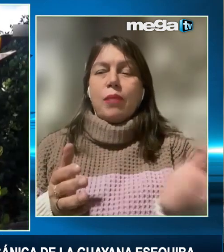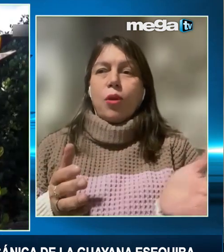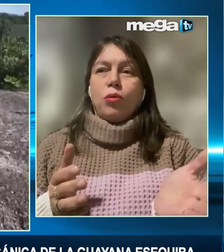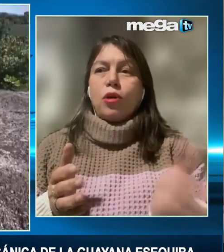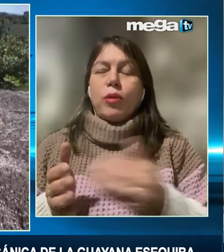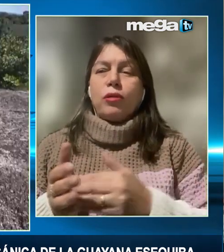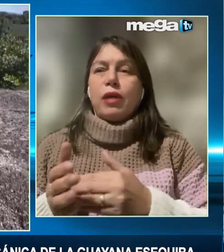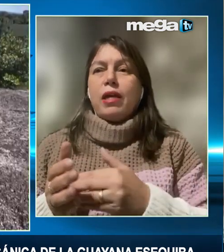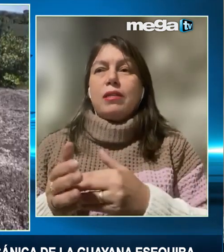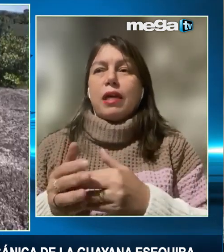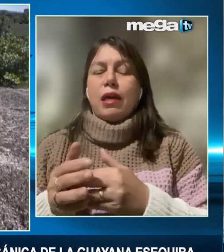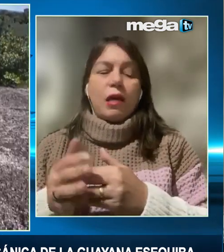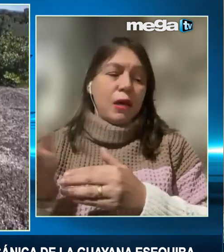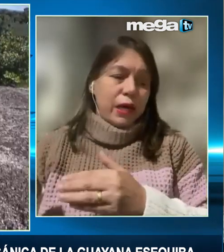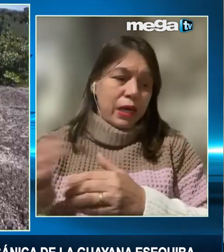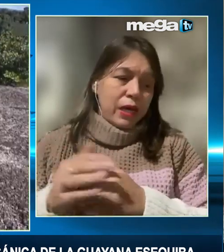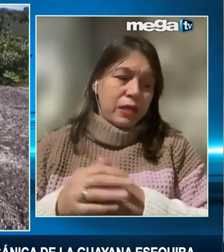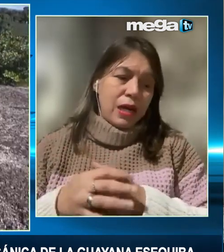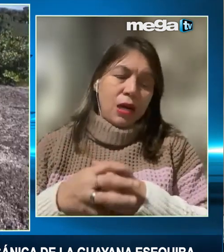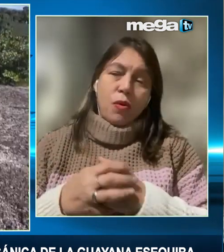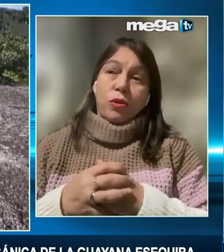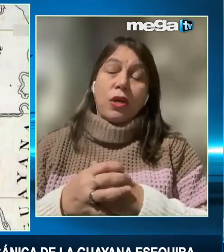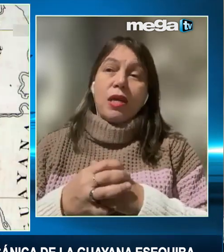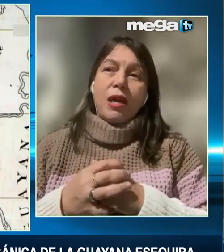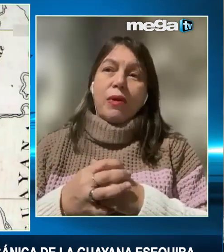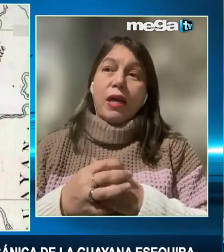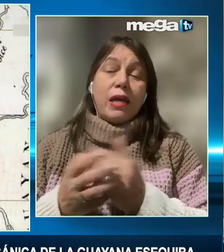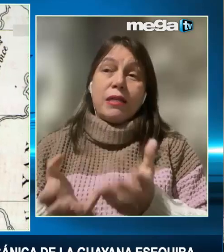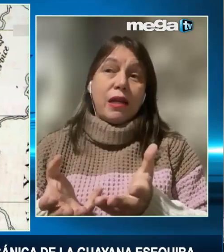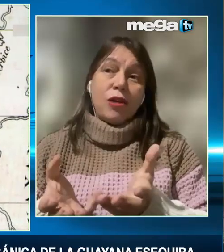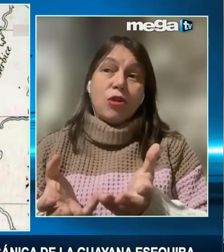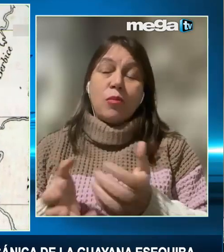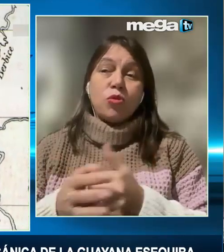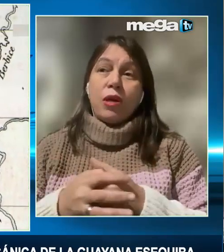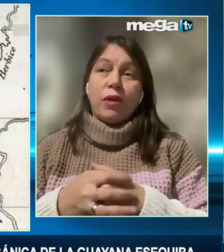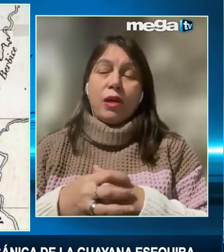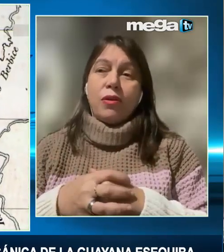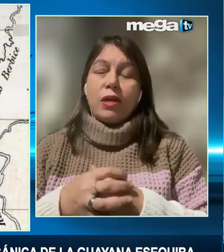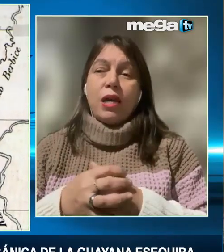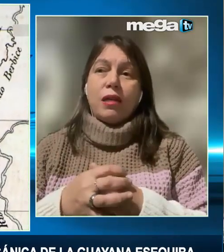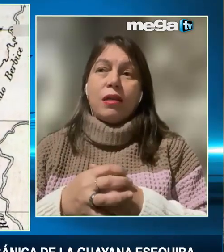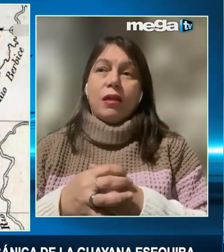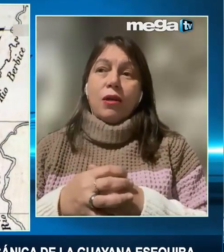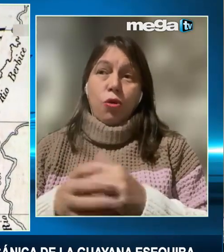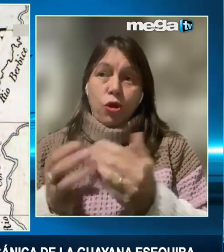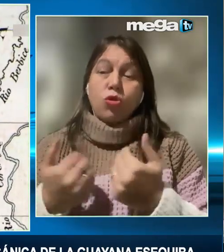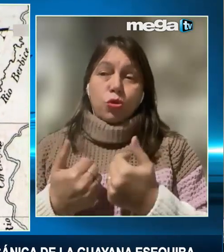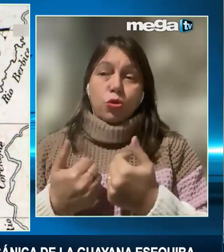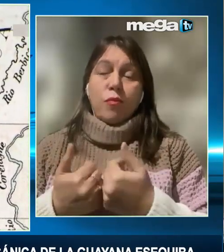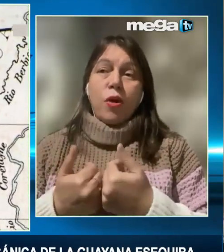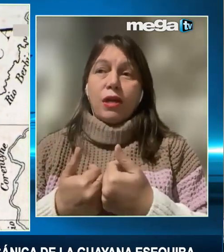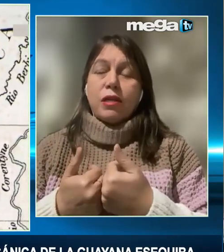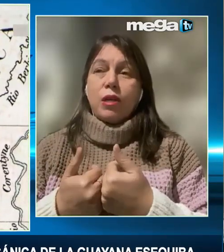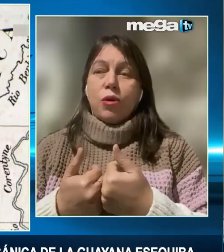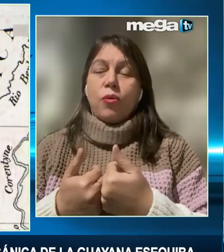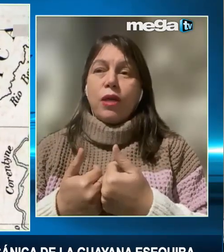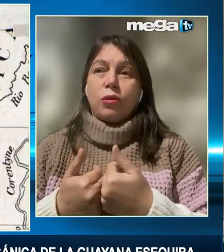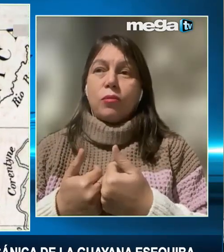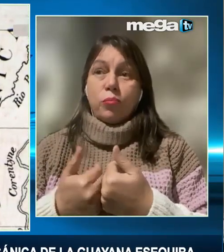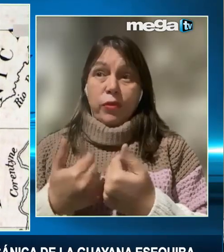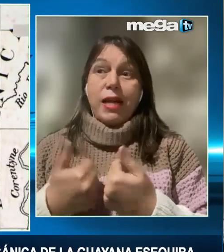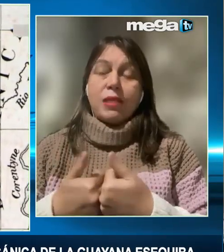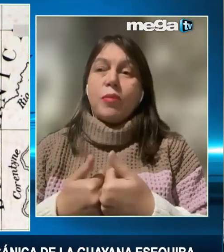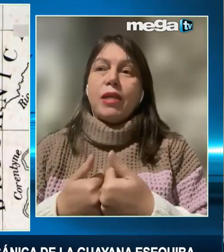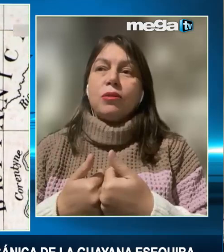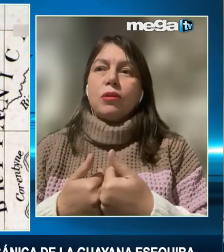la mesa y en la pregunta número 3 dice que regresa al Acuerdo de Ginebra. Es que ni siquiera ellos mismos saben qué es lo que quieren. Lo que nosotros sabemos es que el Esequibo es